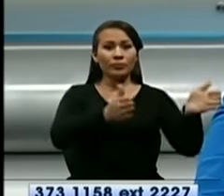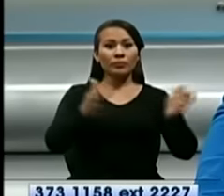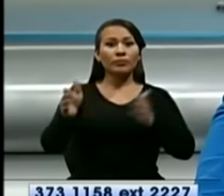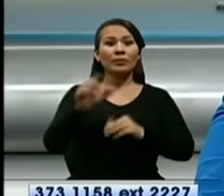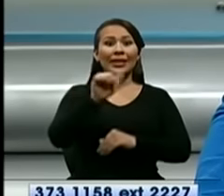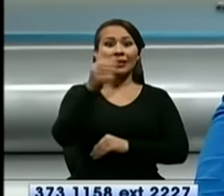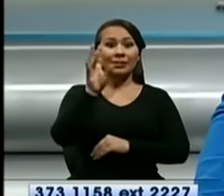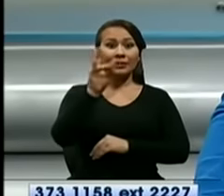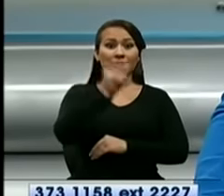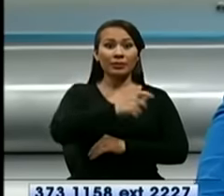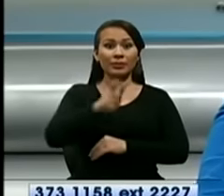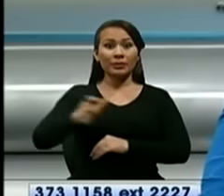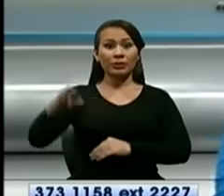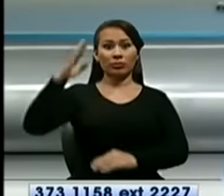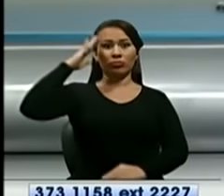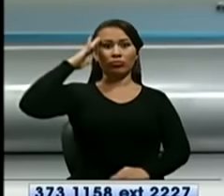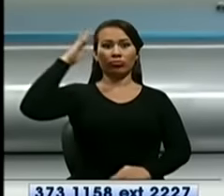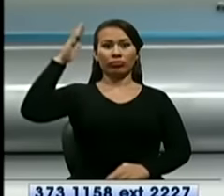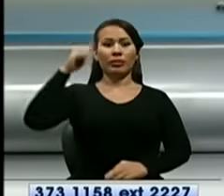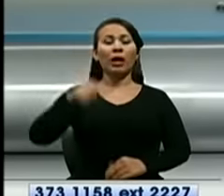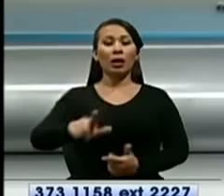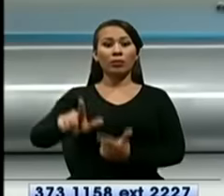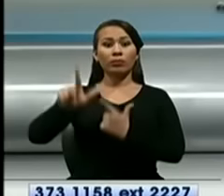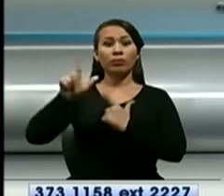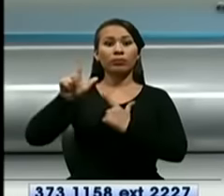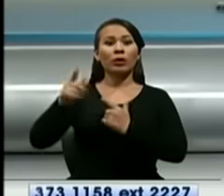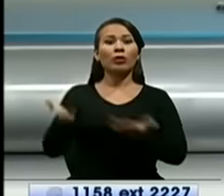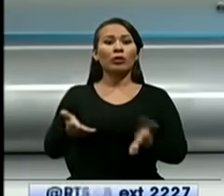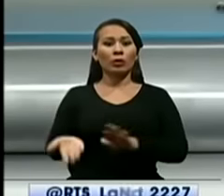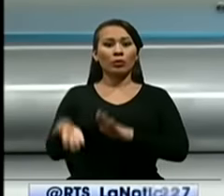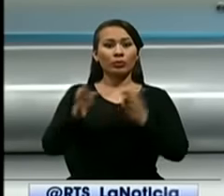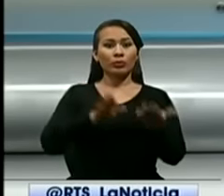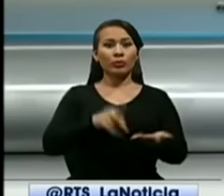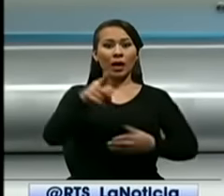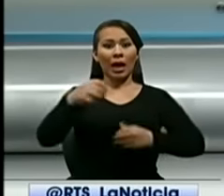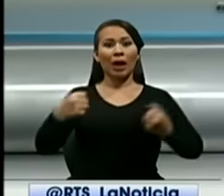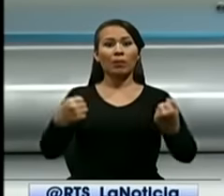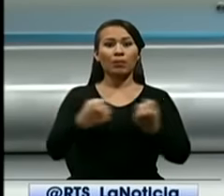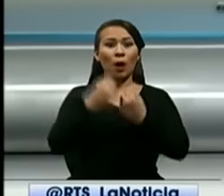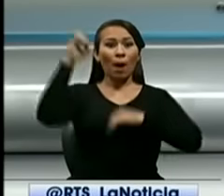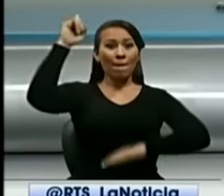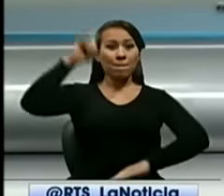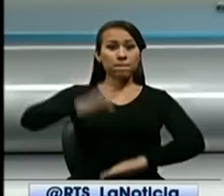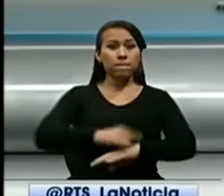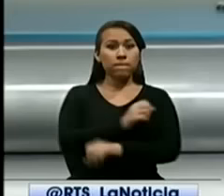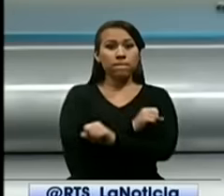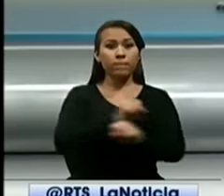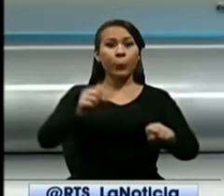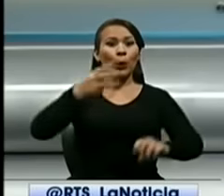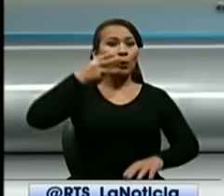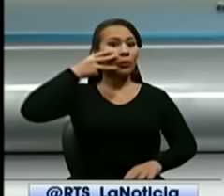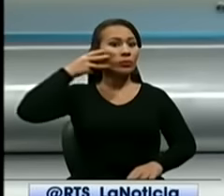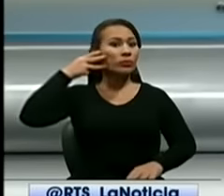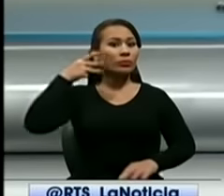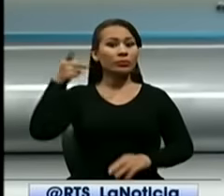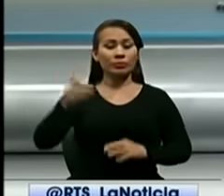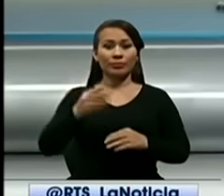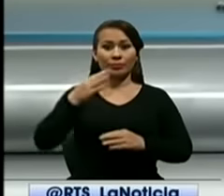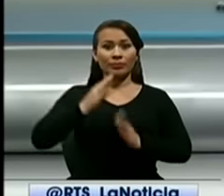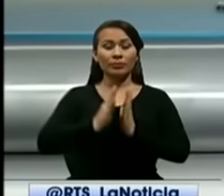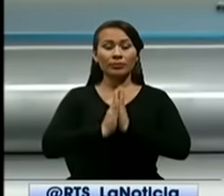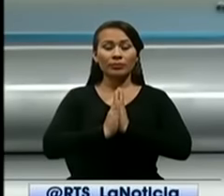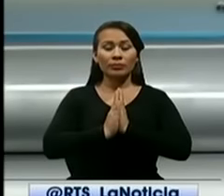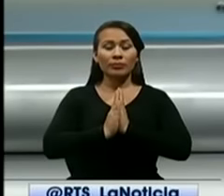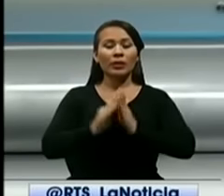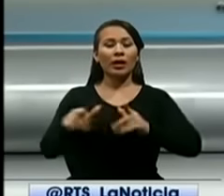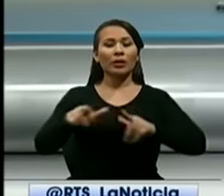22 miembros de las Fuerzas Armadas que fallecieron en el accidente aéreo de Pastaza. La ceremonia religiosa se llevó a cabo